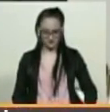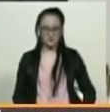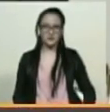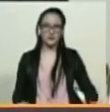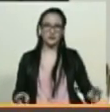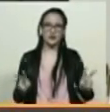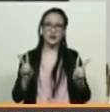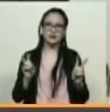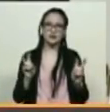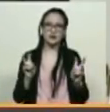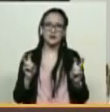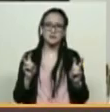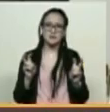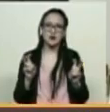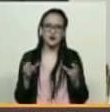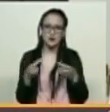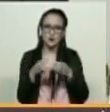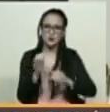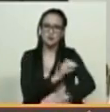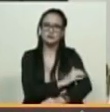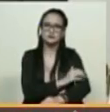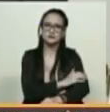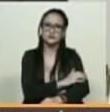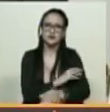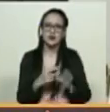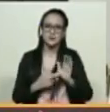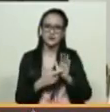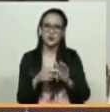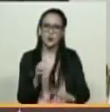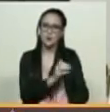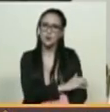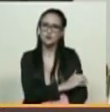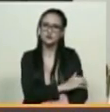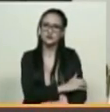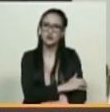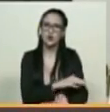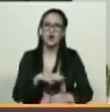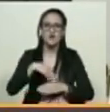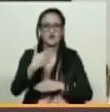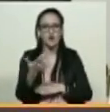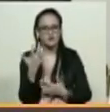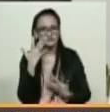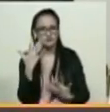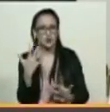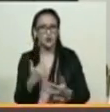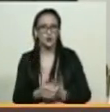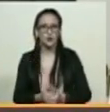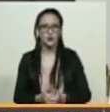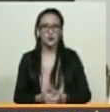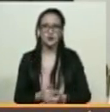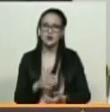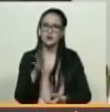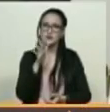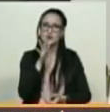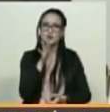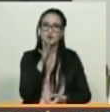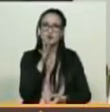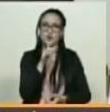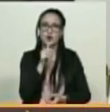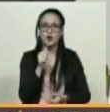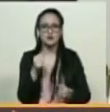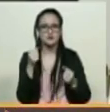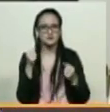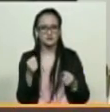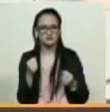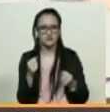de la mesa de la Unidad Democrática se arroga la representación de la oposición puertas afuera y hacen ver como que aquí no hay una contienda de